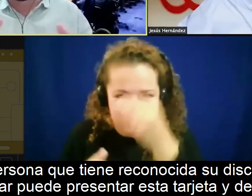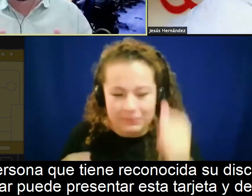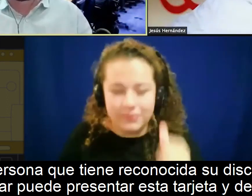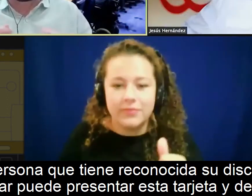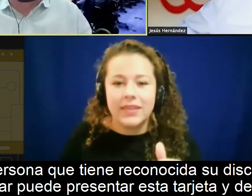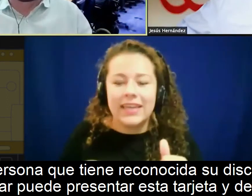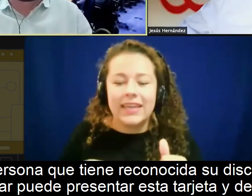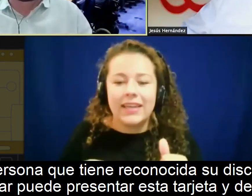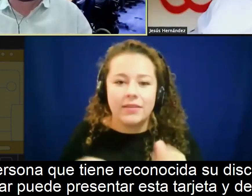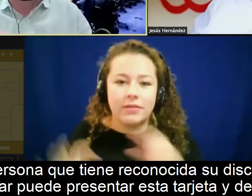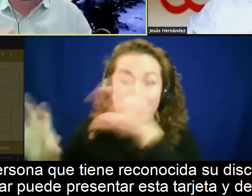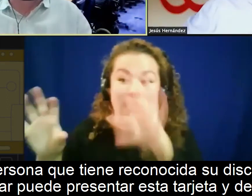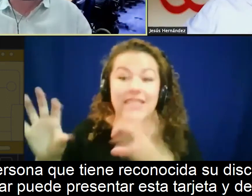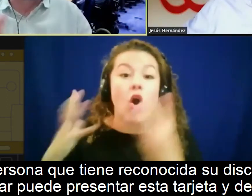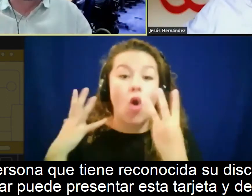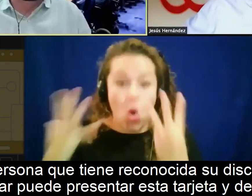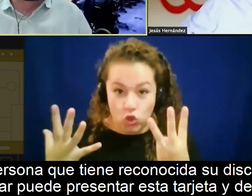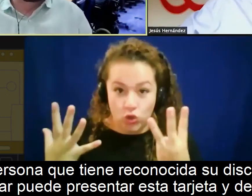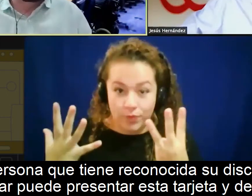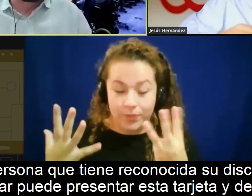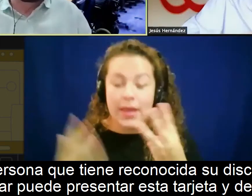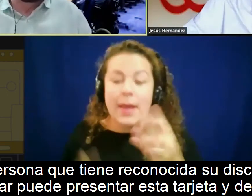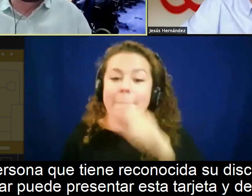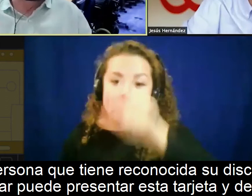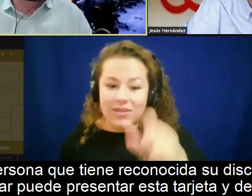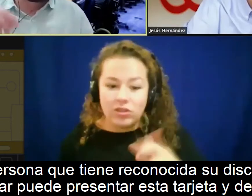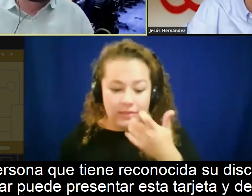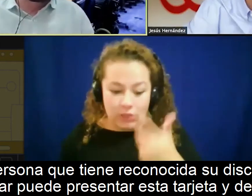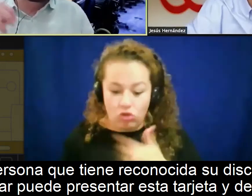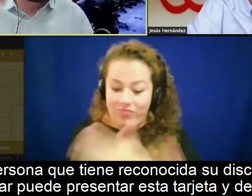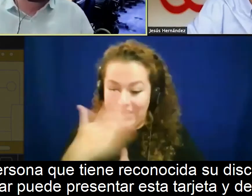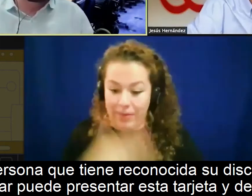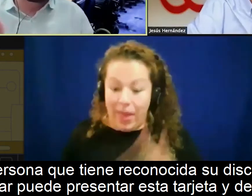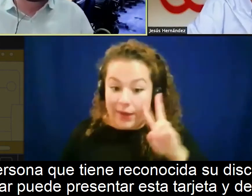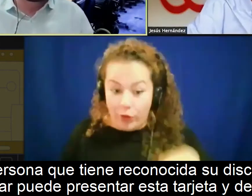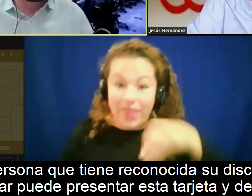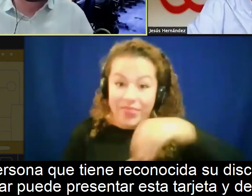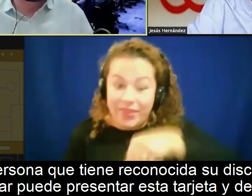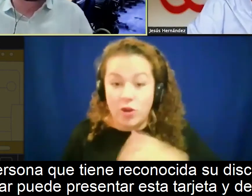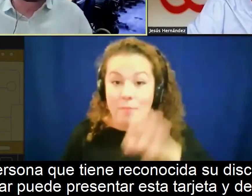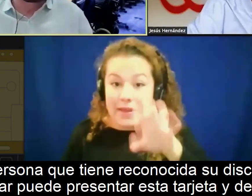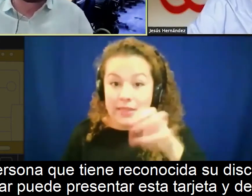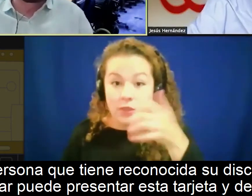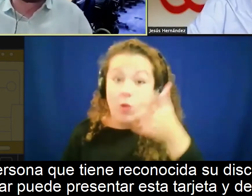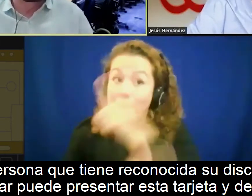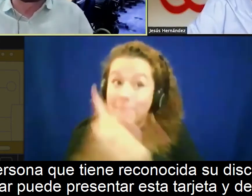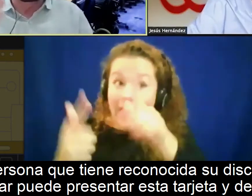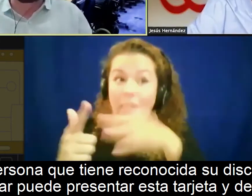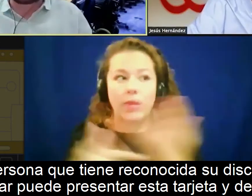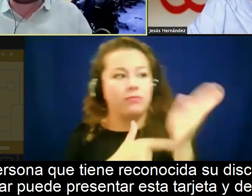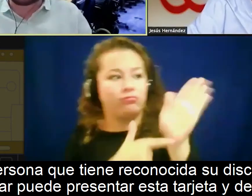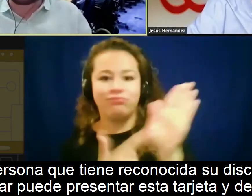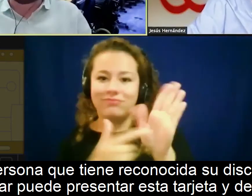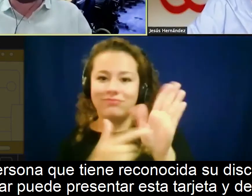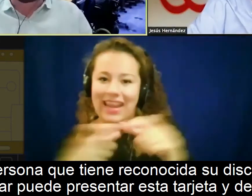que la persona que tiene reconocida su discapacidad en el país, luego al viajar puede presentar esta tarjeta y debe